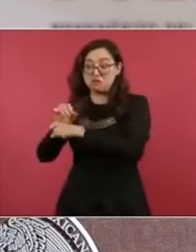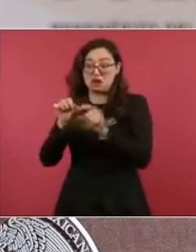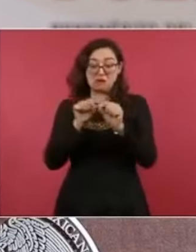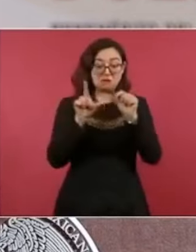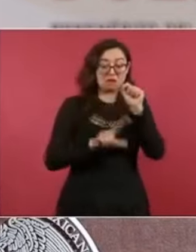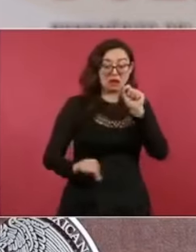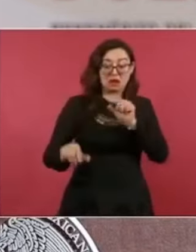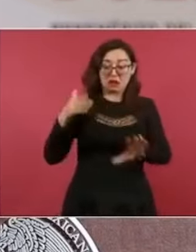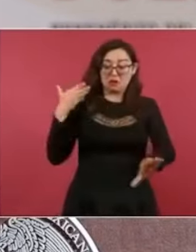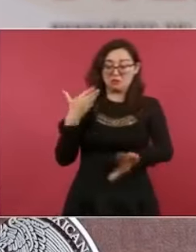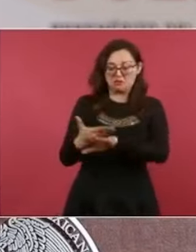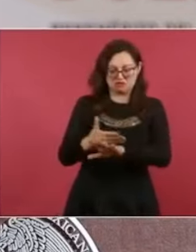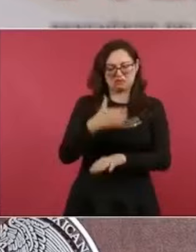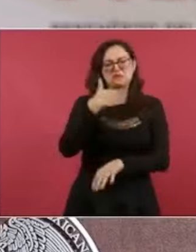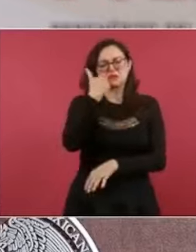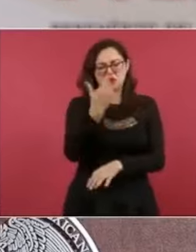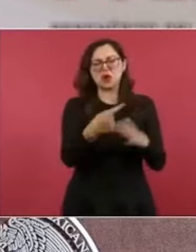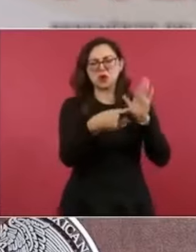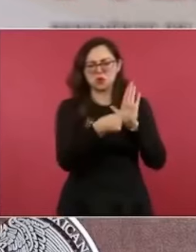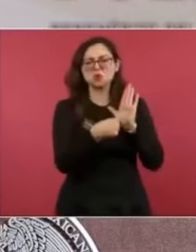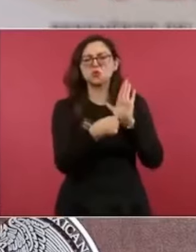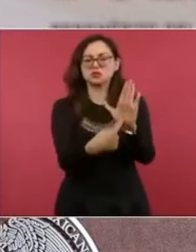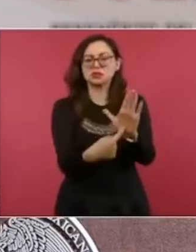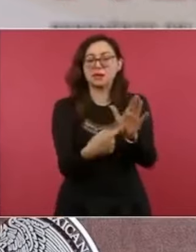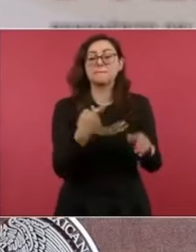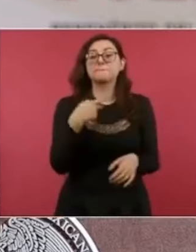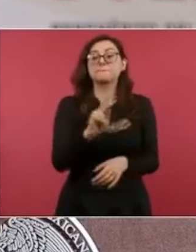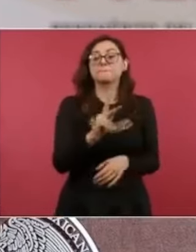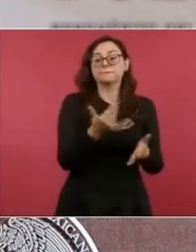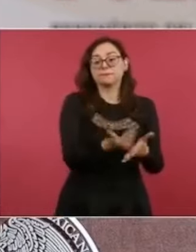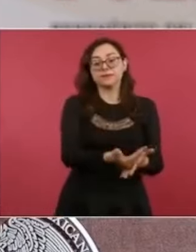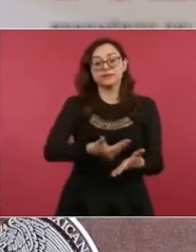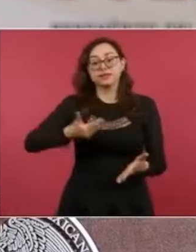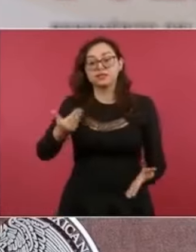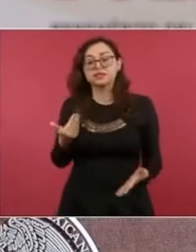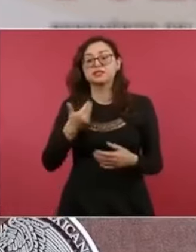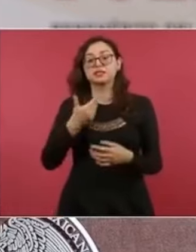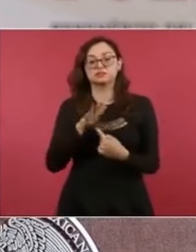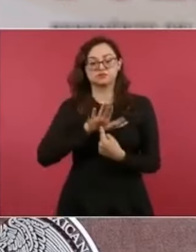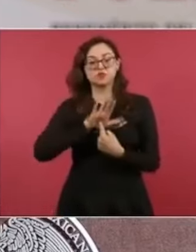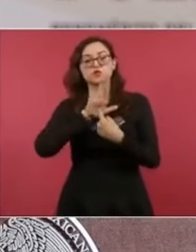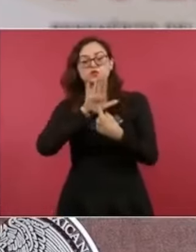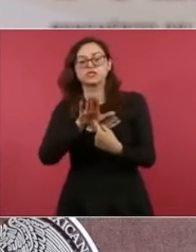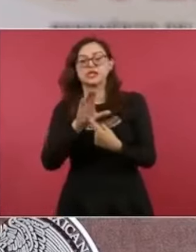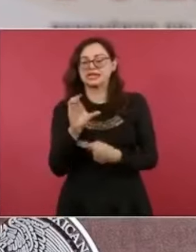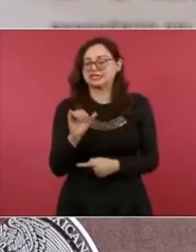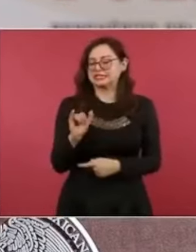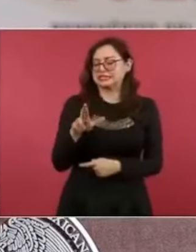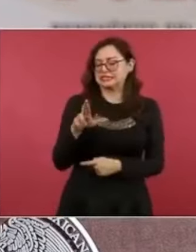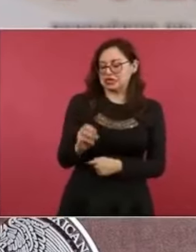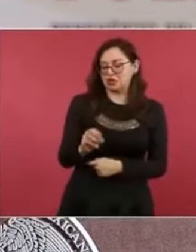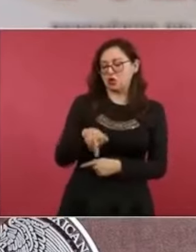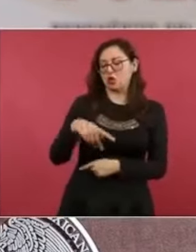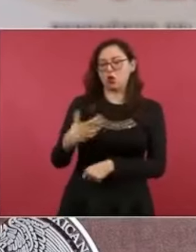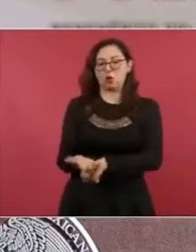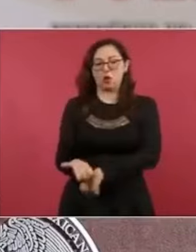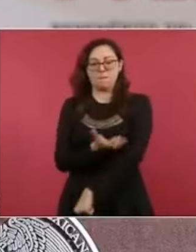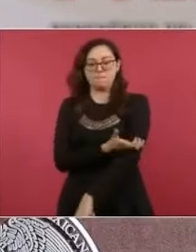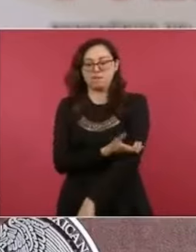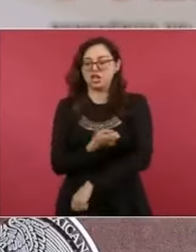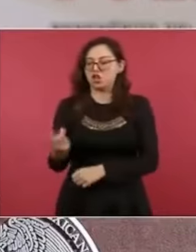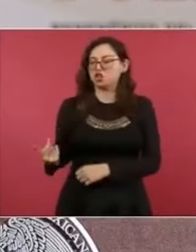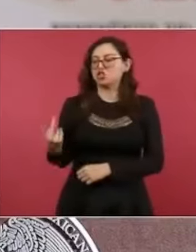de cómo Ciro Gómez Leyva y su compañero Manuel Peregrino se mofan y dudan de la preocupación del